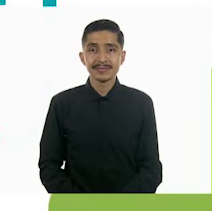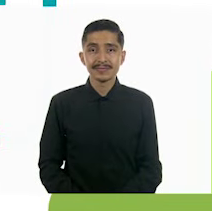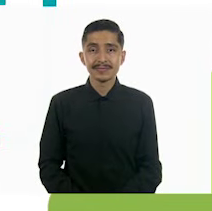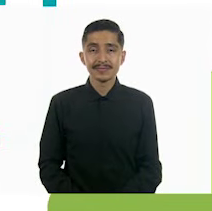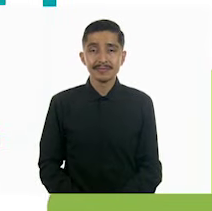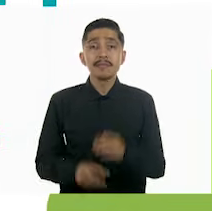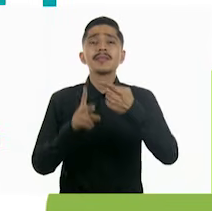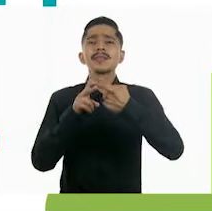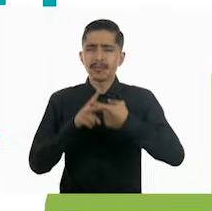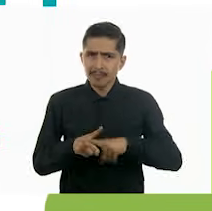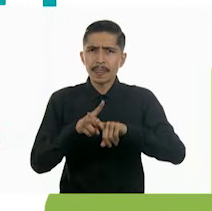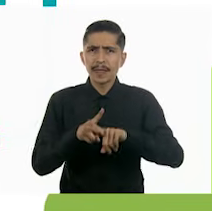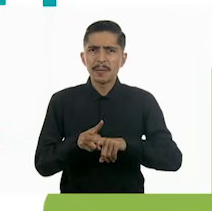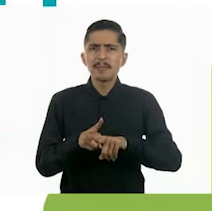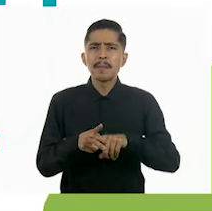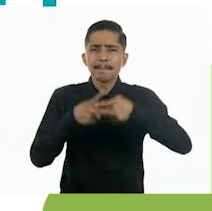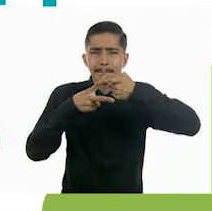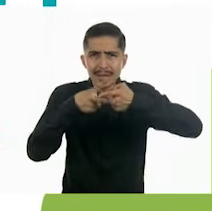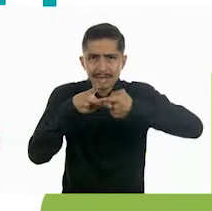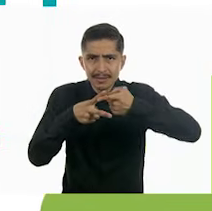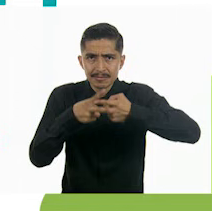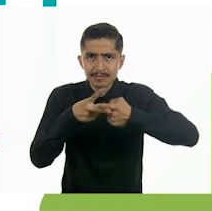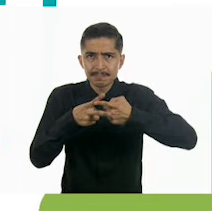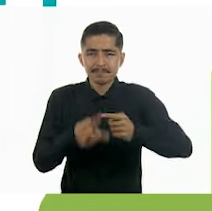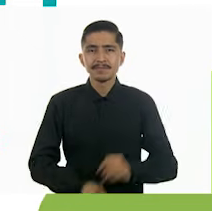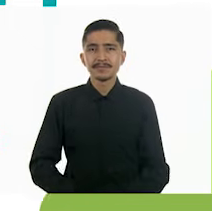A continuación, matemáticas.